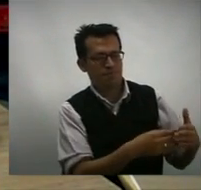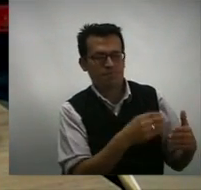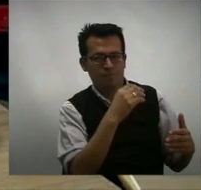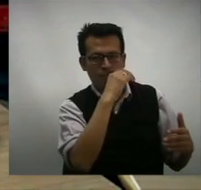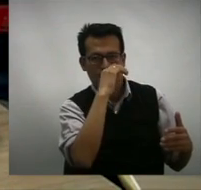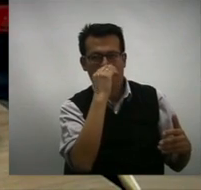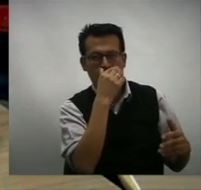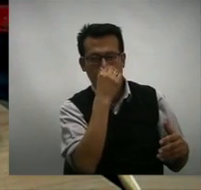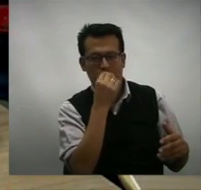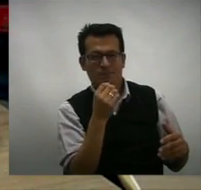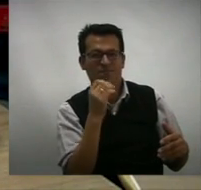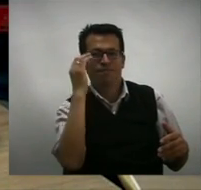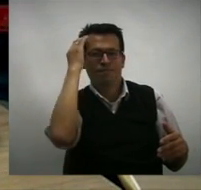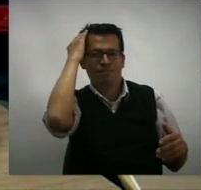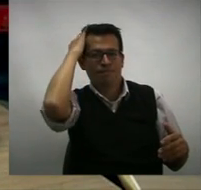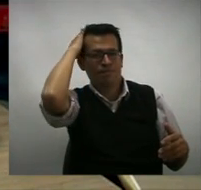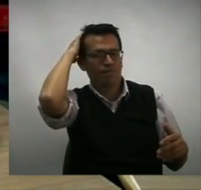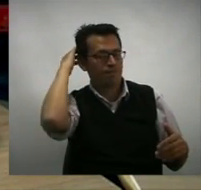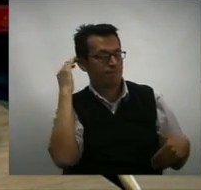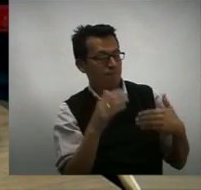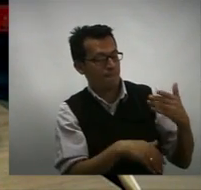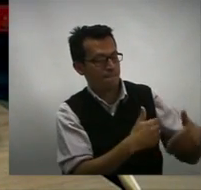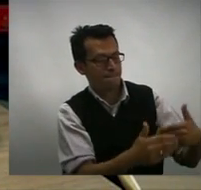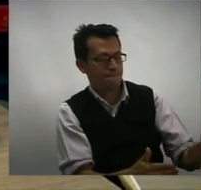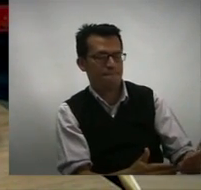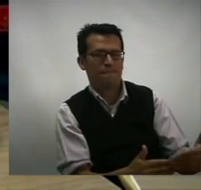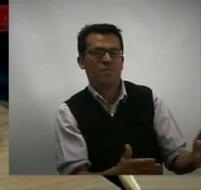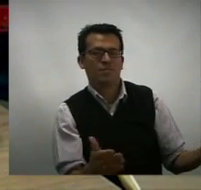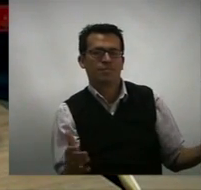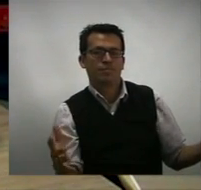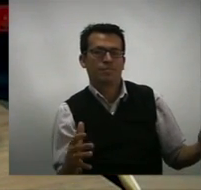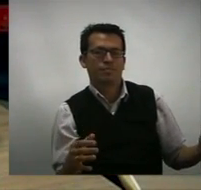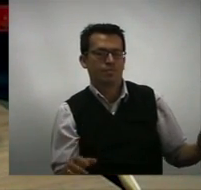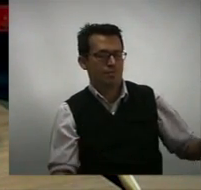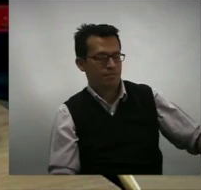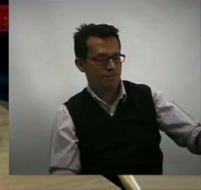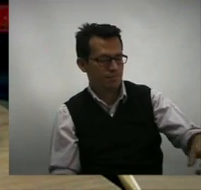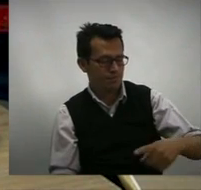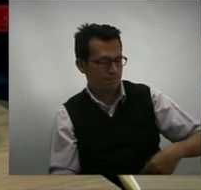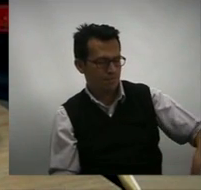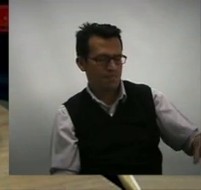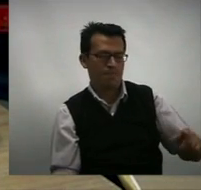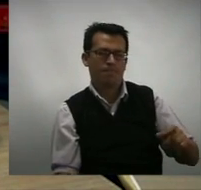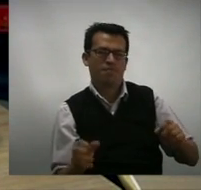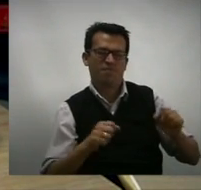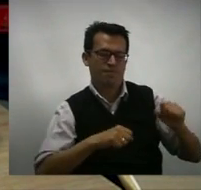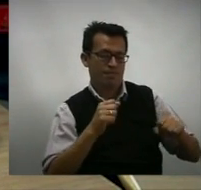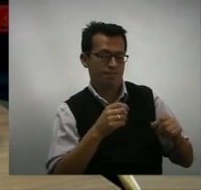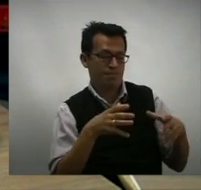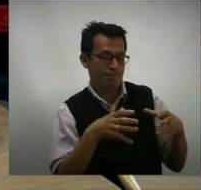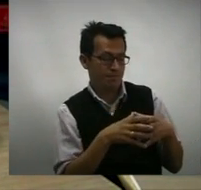óptima de cualificar el mejoramiento. En la medida que exhibe su formidable máquina de representaciones anatómico de